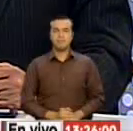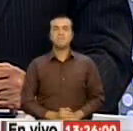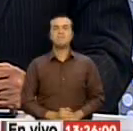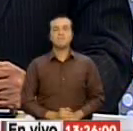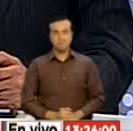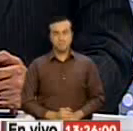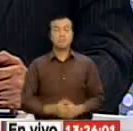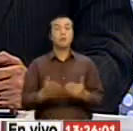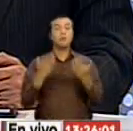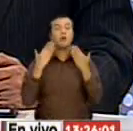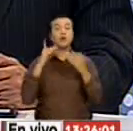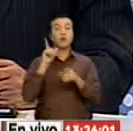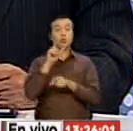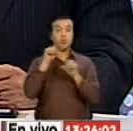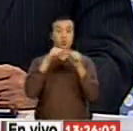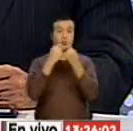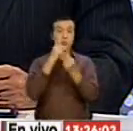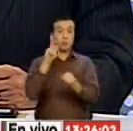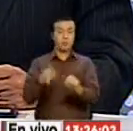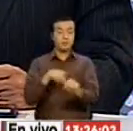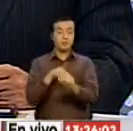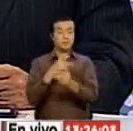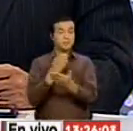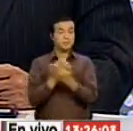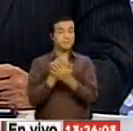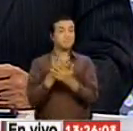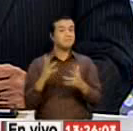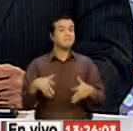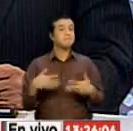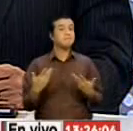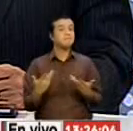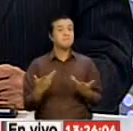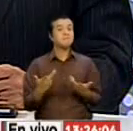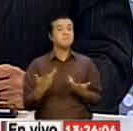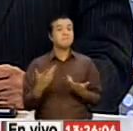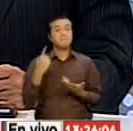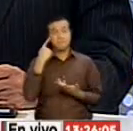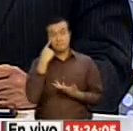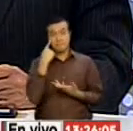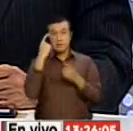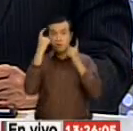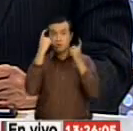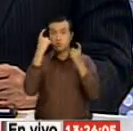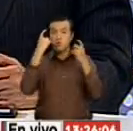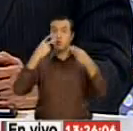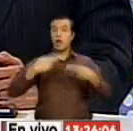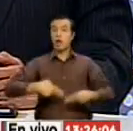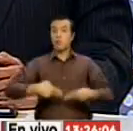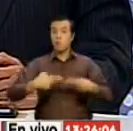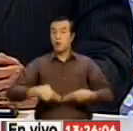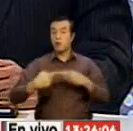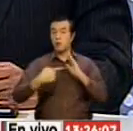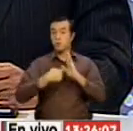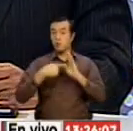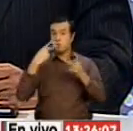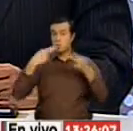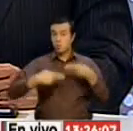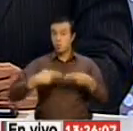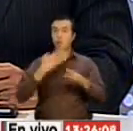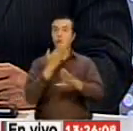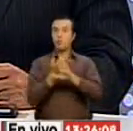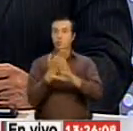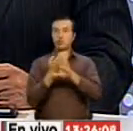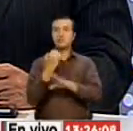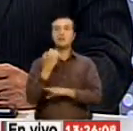Mientras tanto, en Guayaquil, un grupo de expertos en economía analiza las repercusiones que tendría la tasa de control aduanera propuesta por la SENAE en el